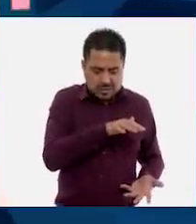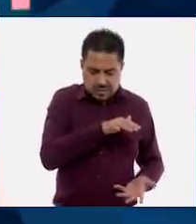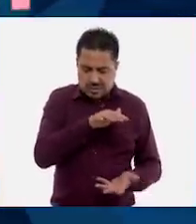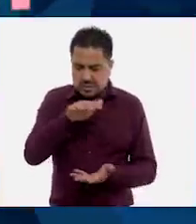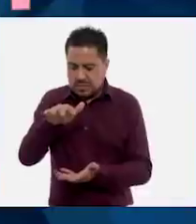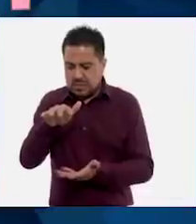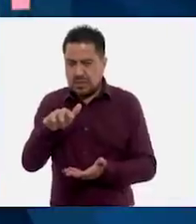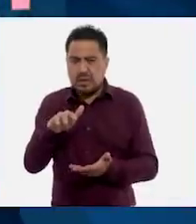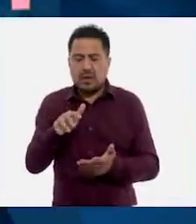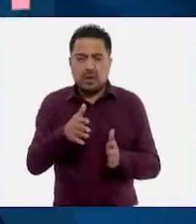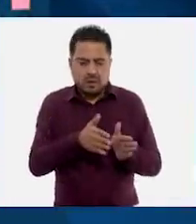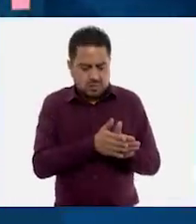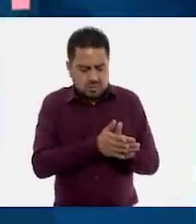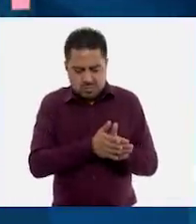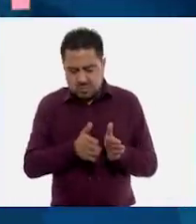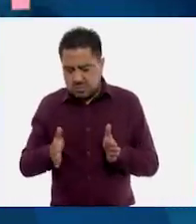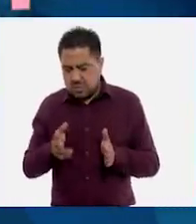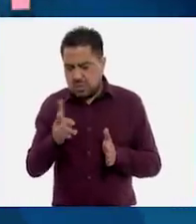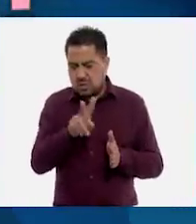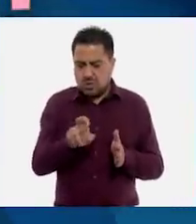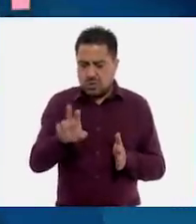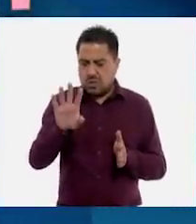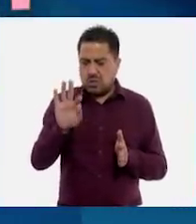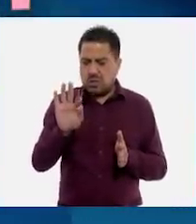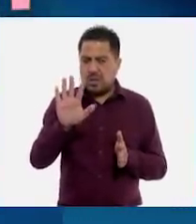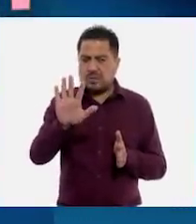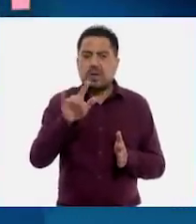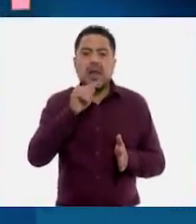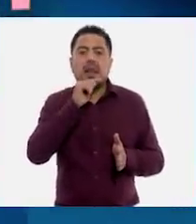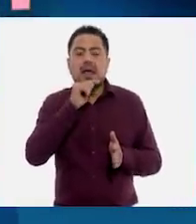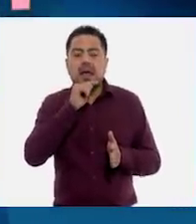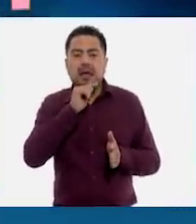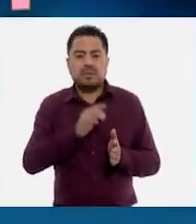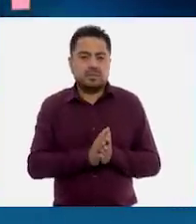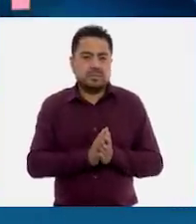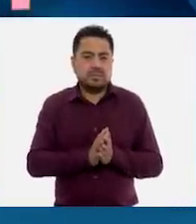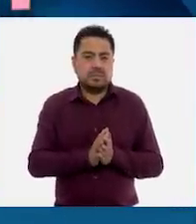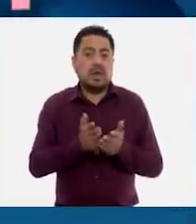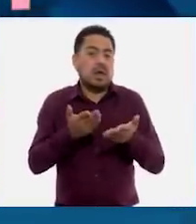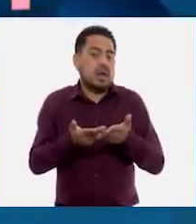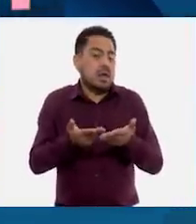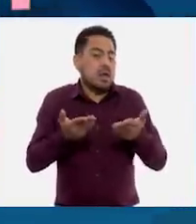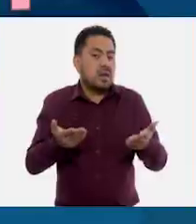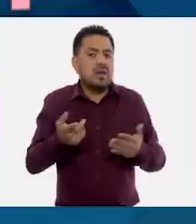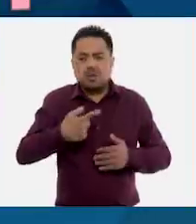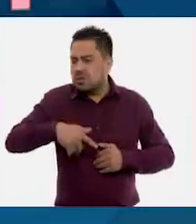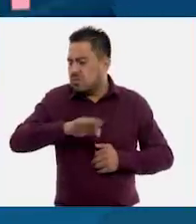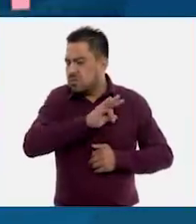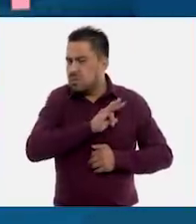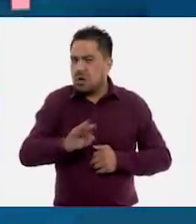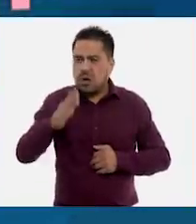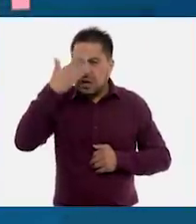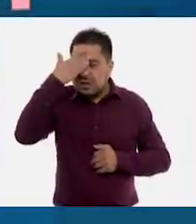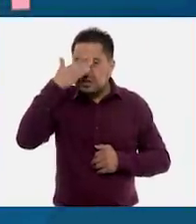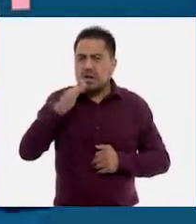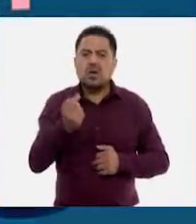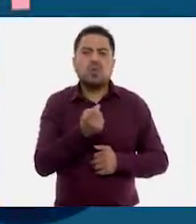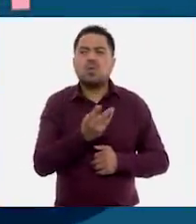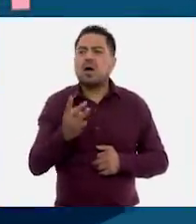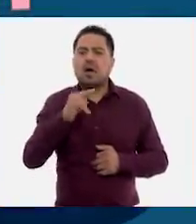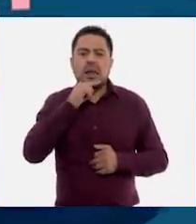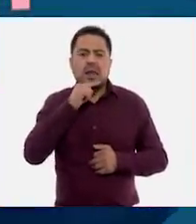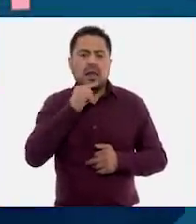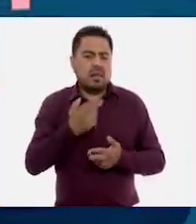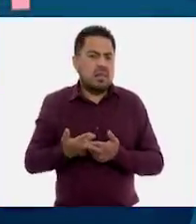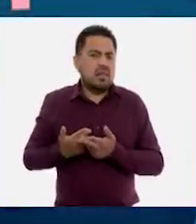en ese periodo 245 lápices. Entonces, ¿podemos saber cuántos lápices